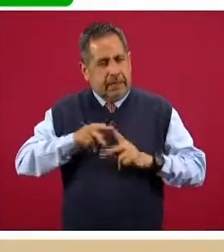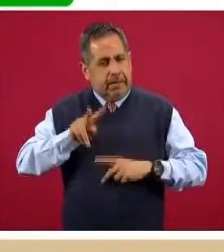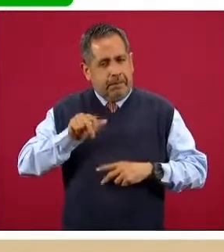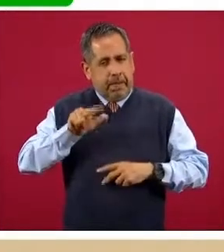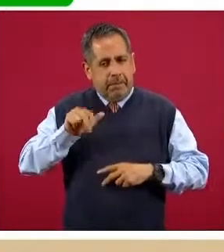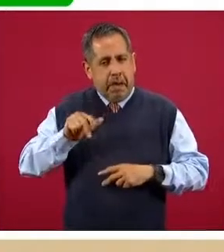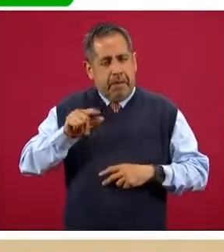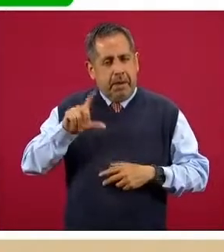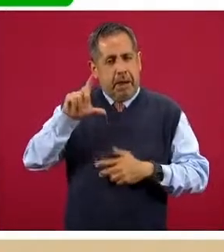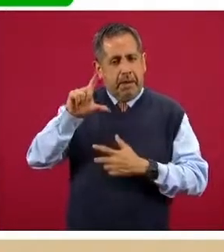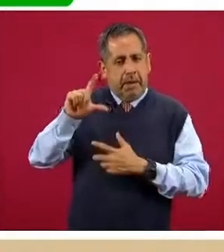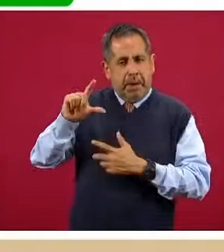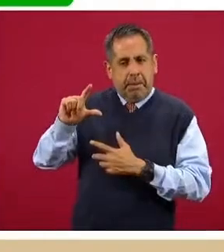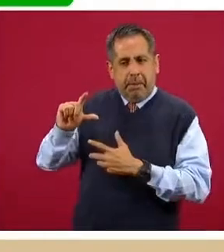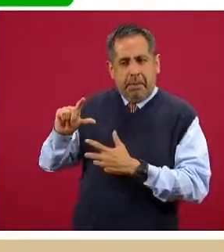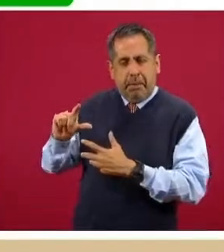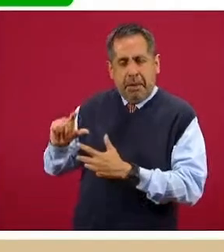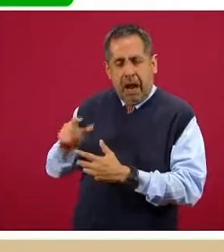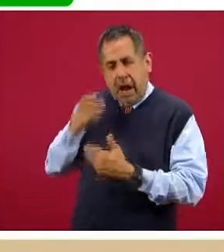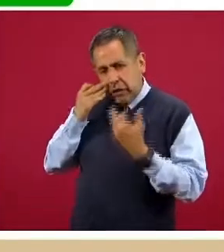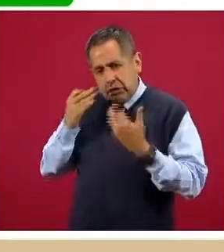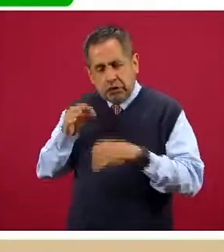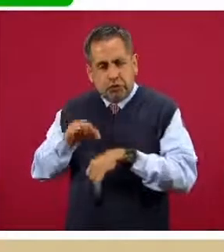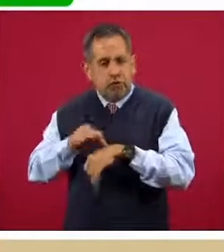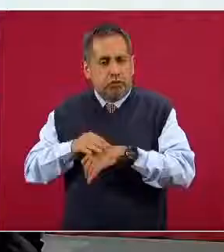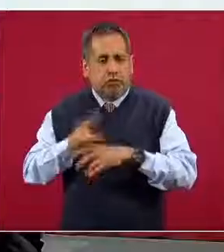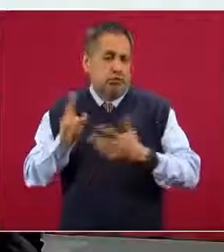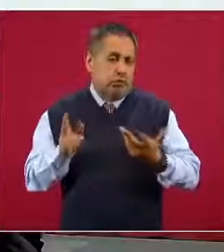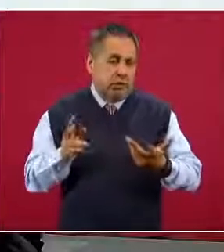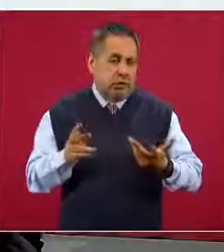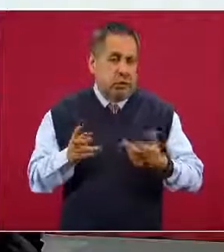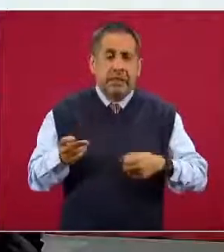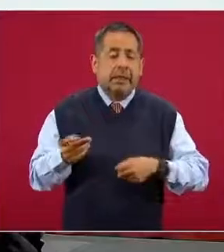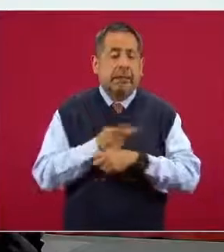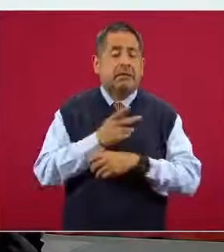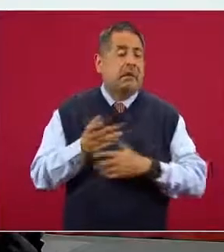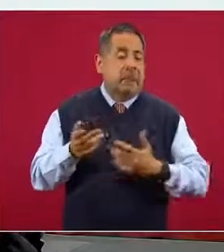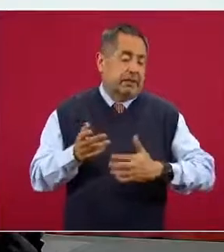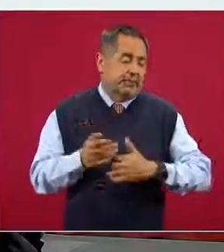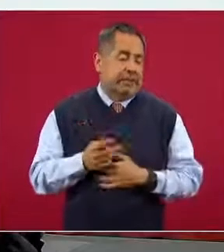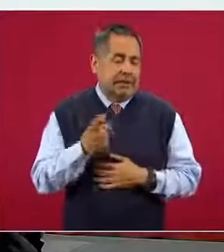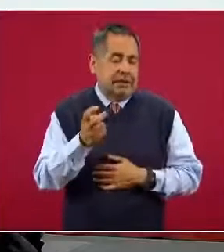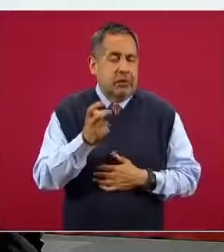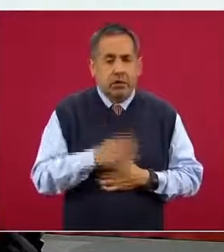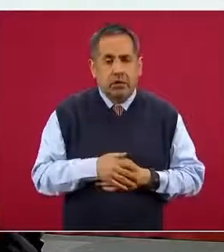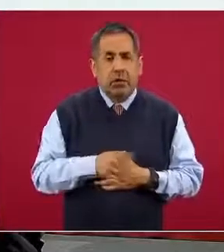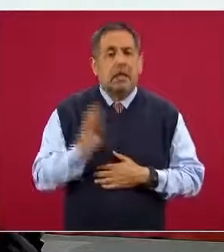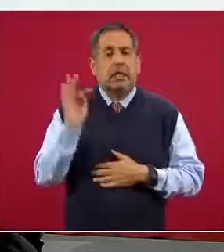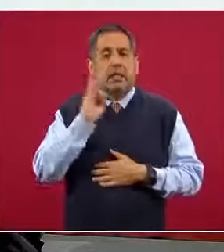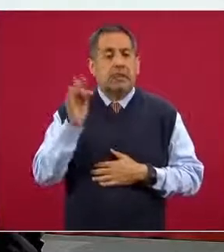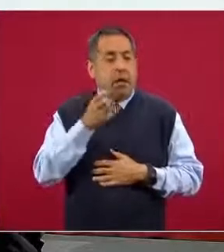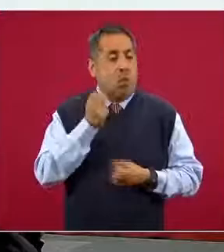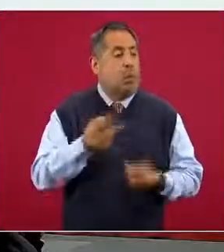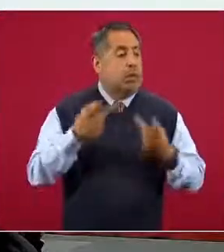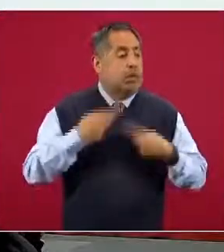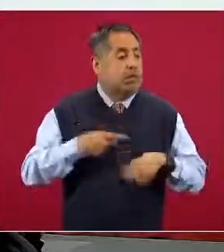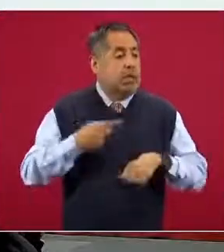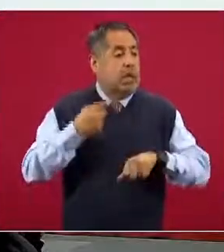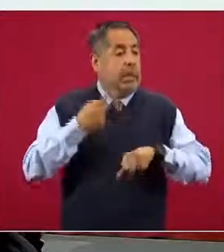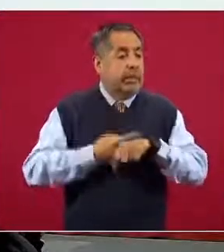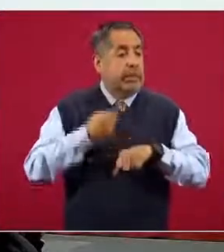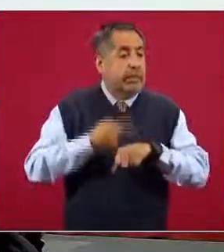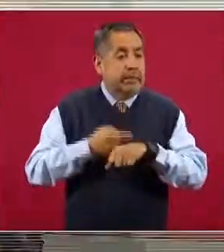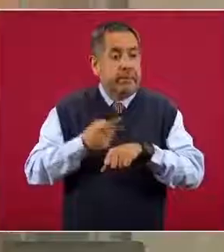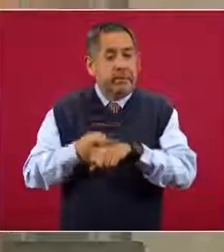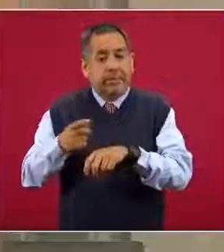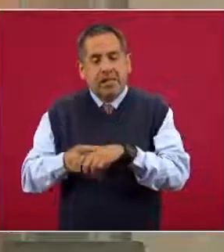una manera más cercana a la realidad que lo que pasaría si solo nos basáramos en puros casos